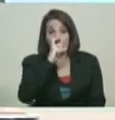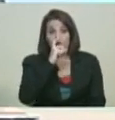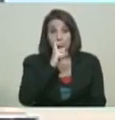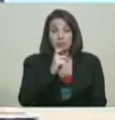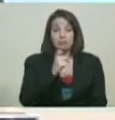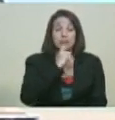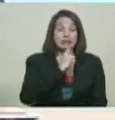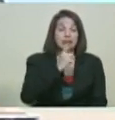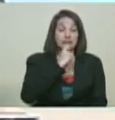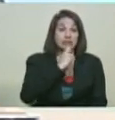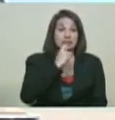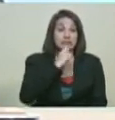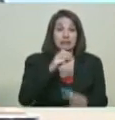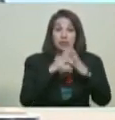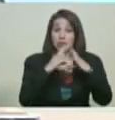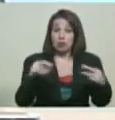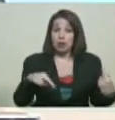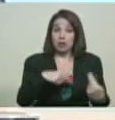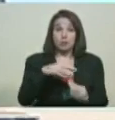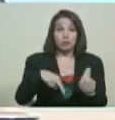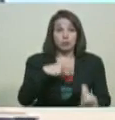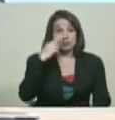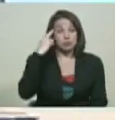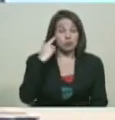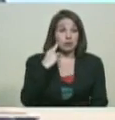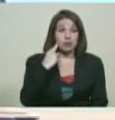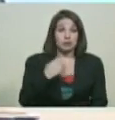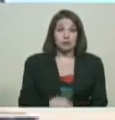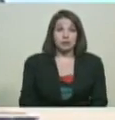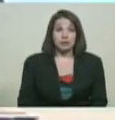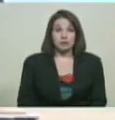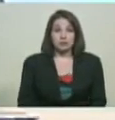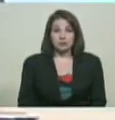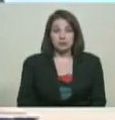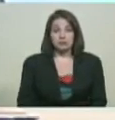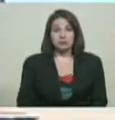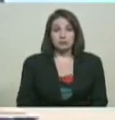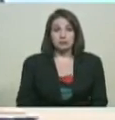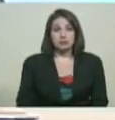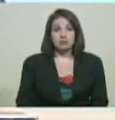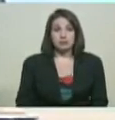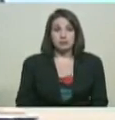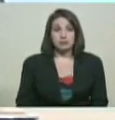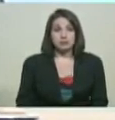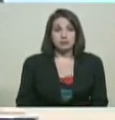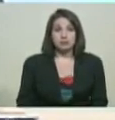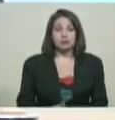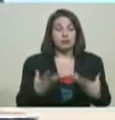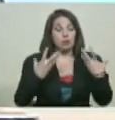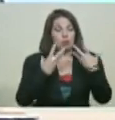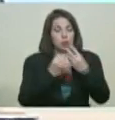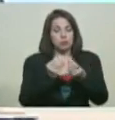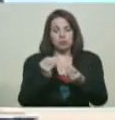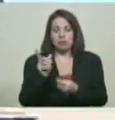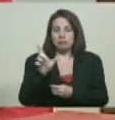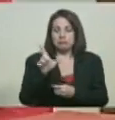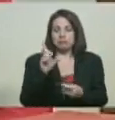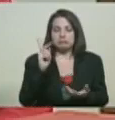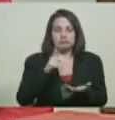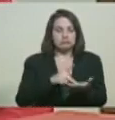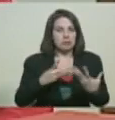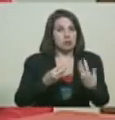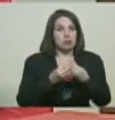años más duros de la revolución bolivariana pero aquí estamos junto al pcv victoriosos